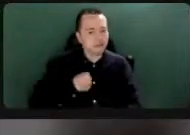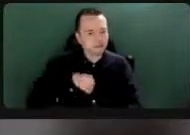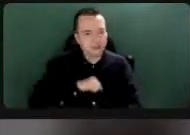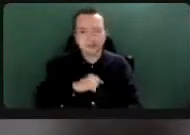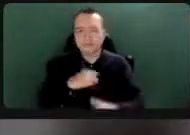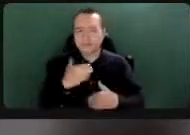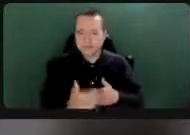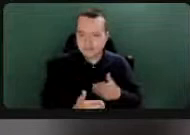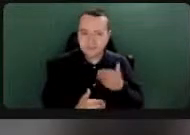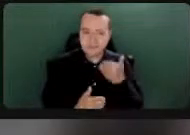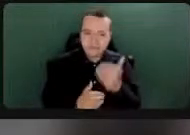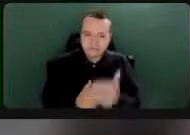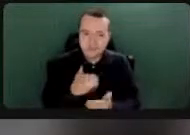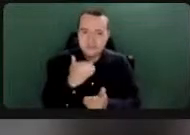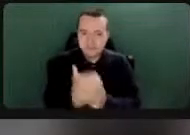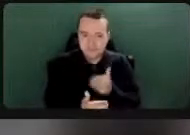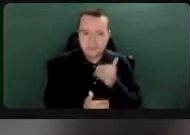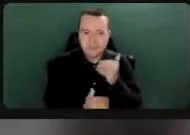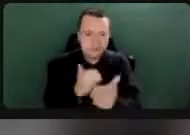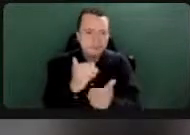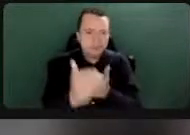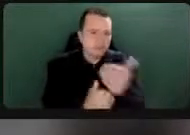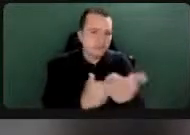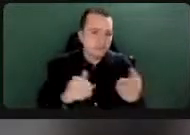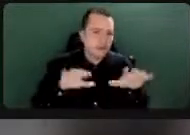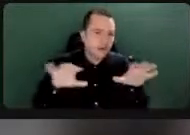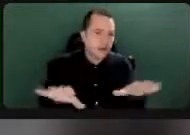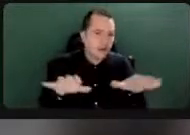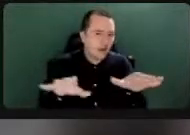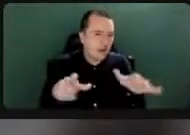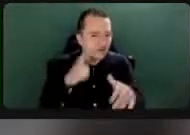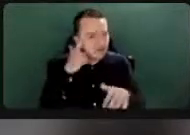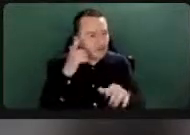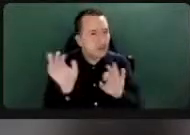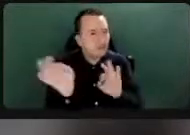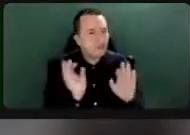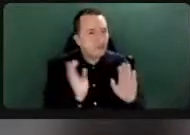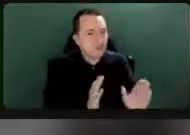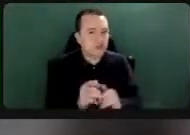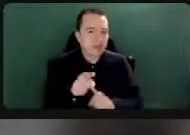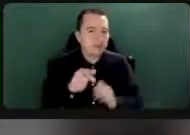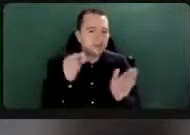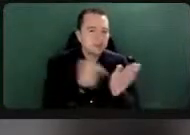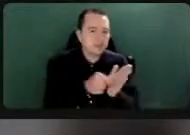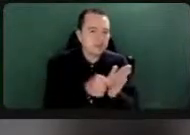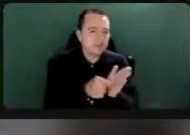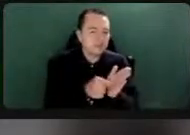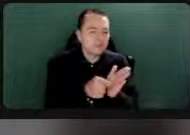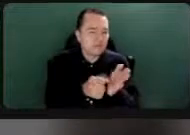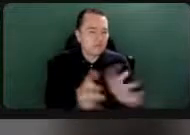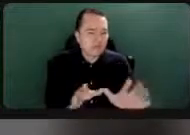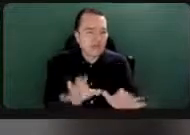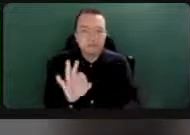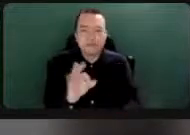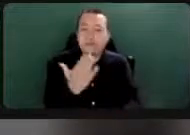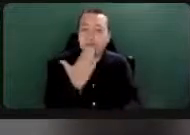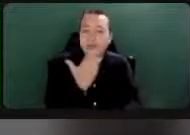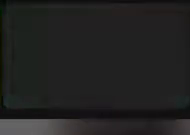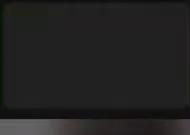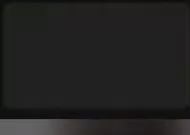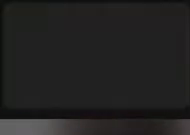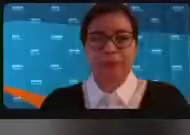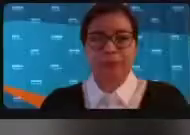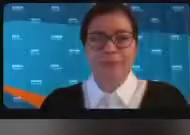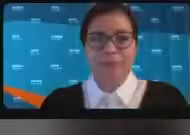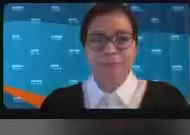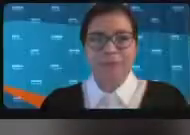a los eventos para poder estar preparados para ello. Y ese era el punto final que quería hacer de cierre, agradeciendo la participación, muy